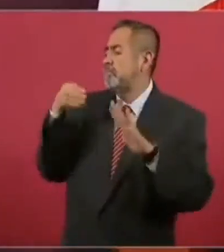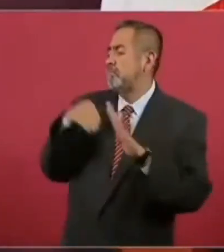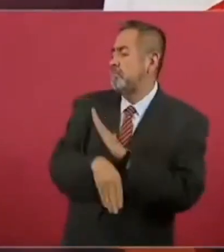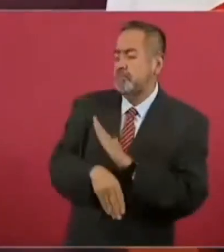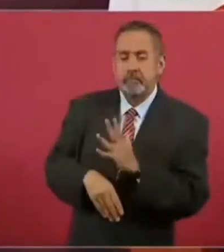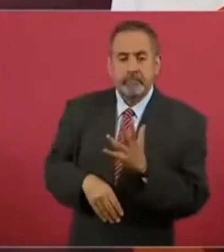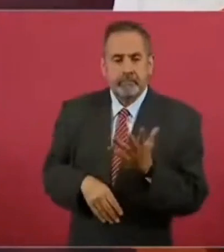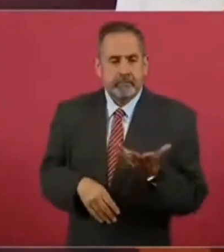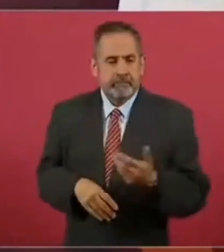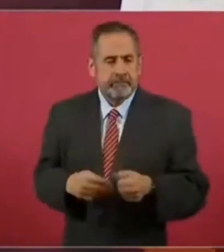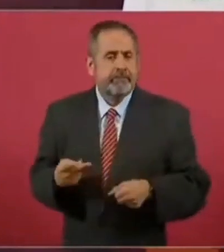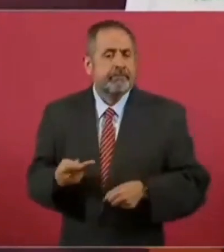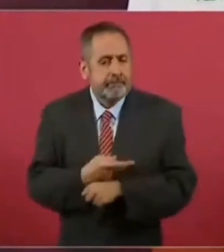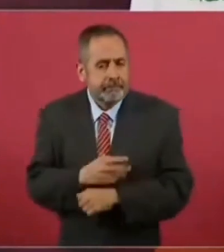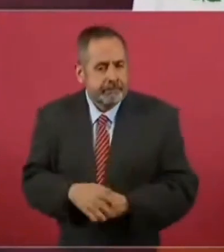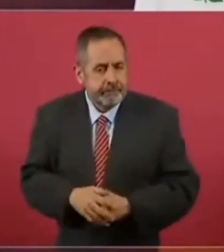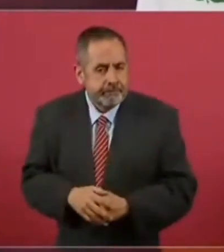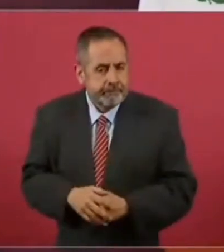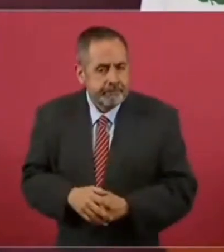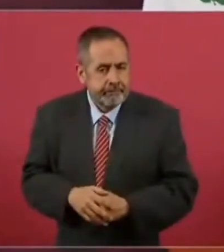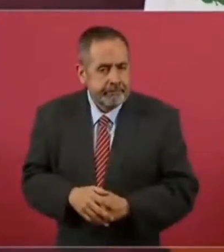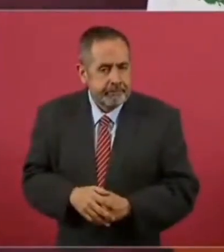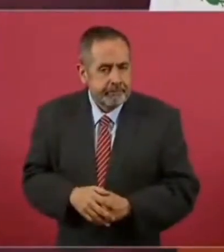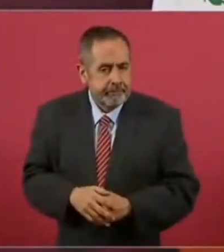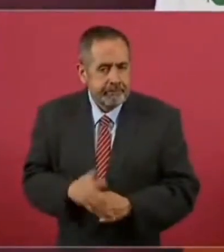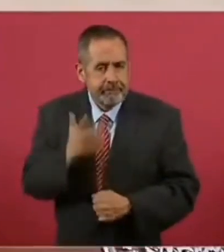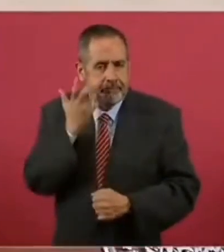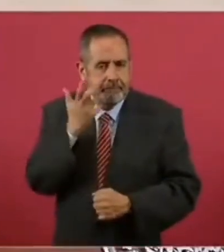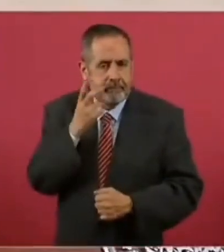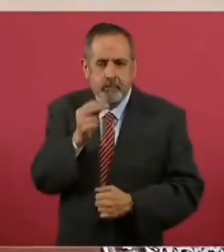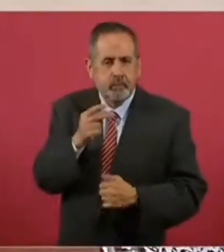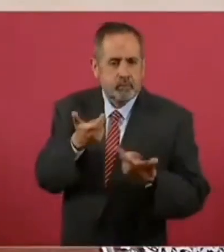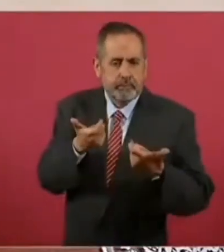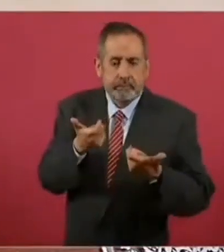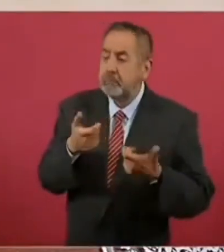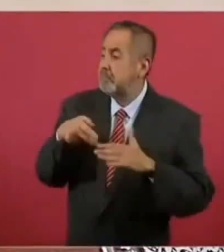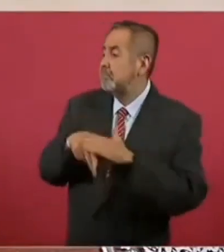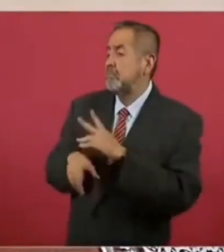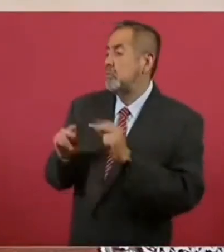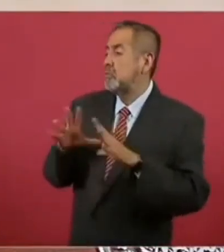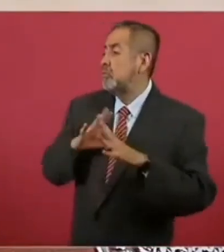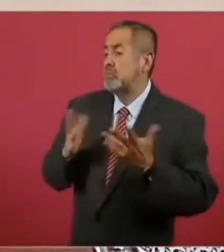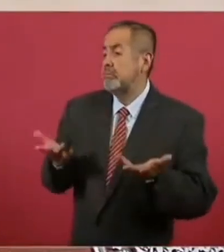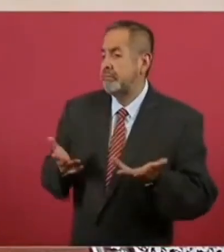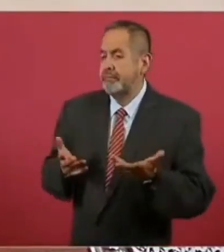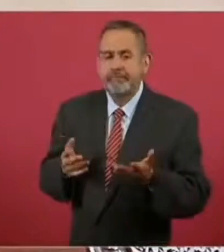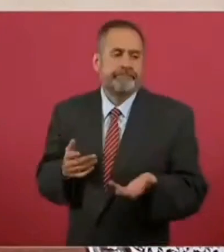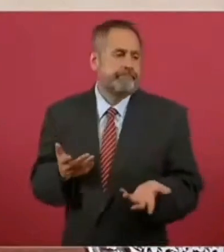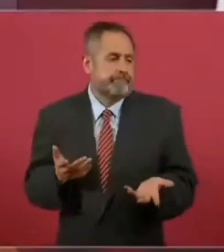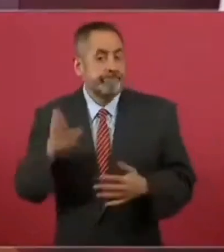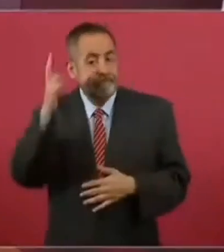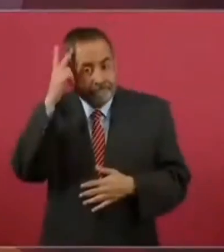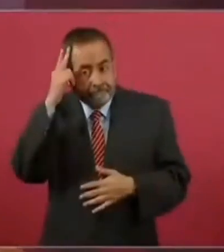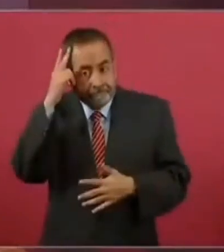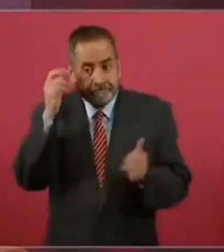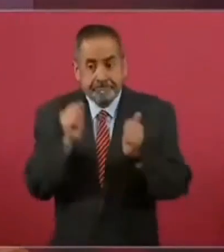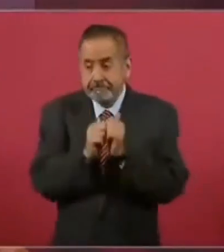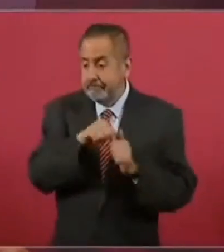¿Y qué creen que pasa? El gobierno de Porfirio Díaz con Limantur en